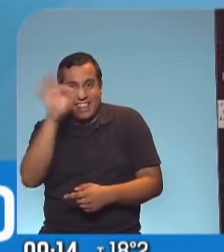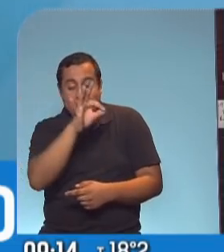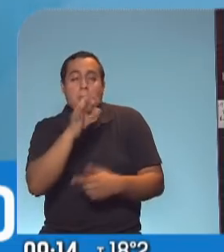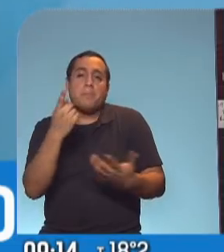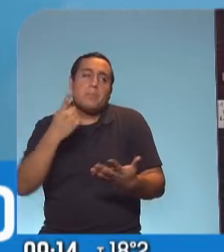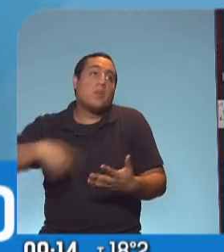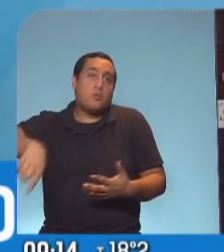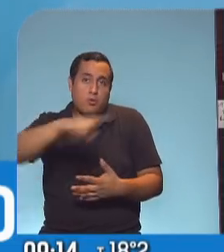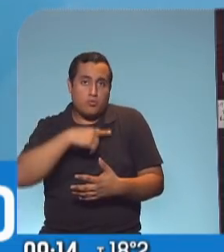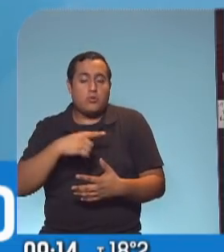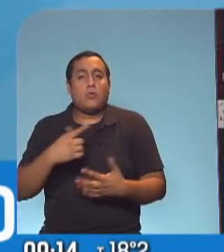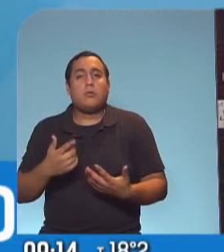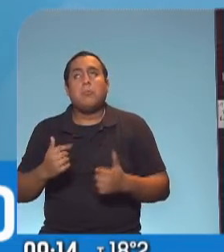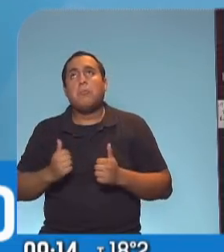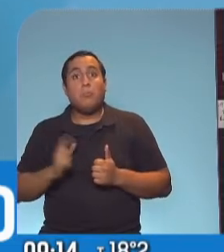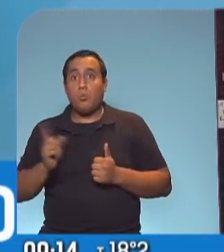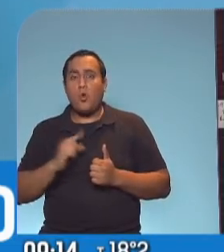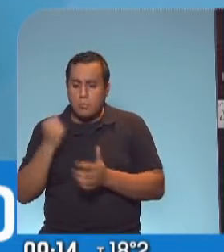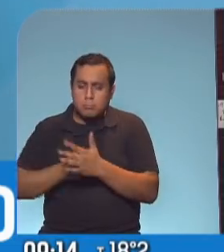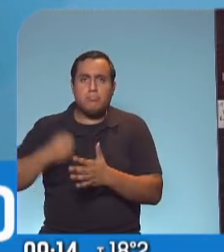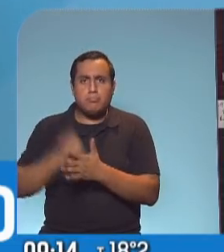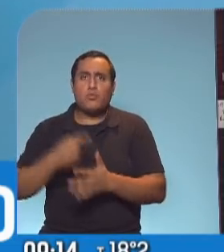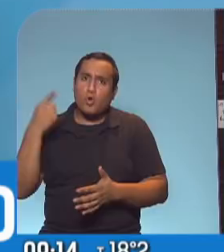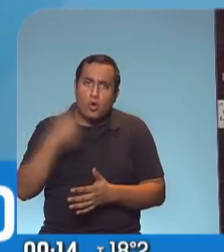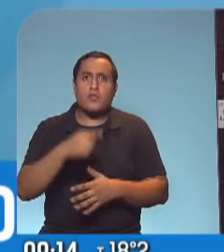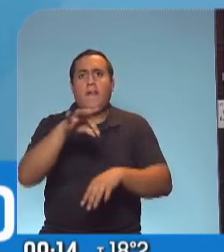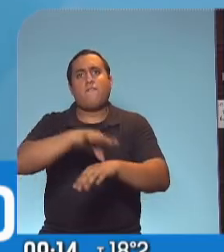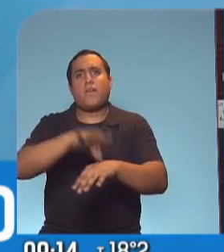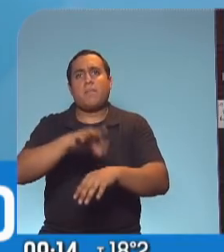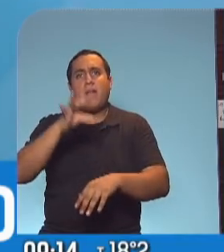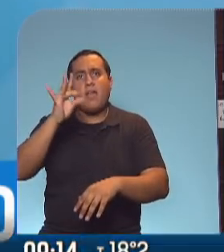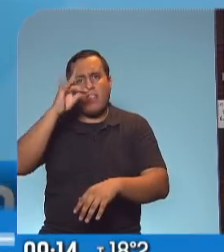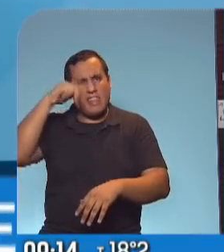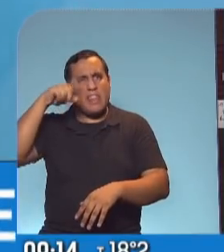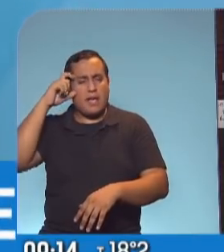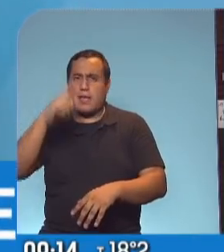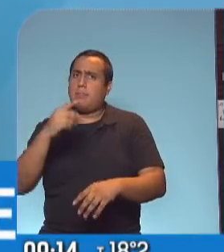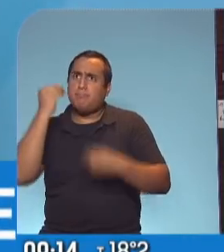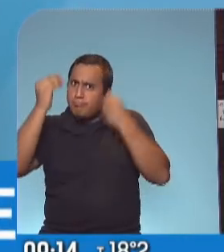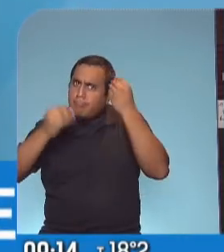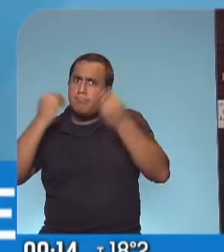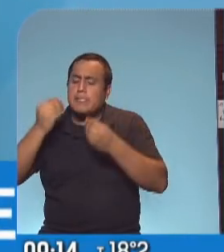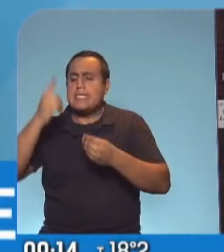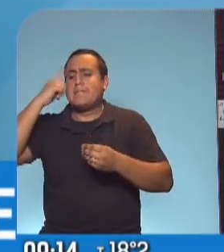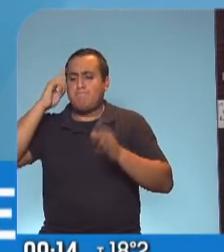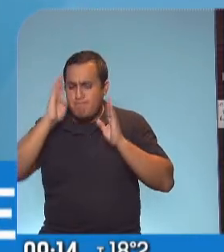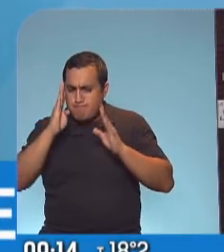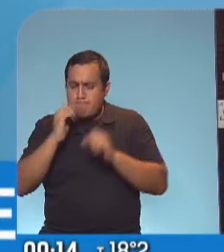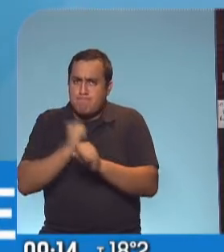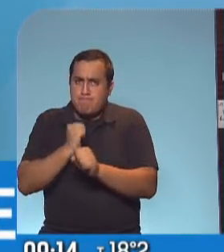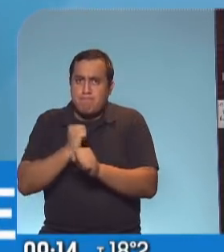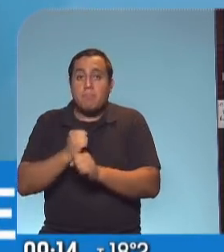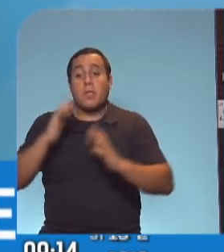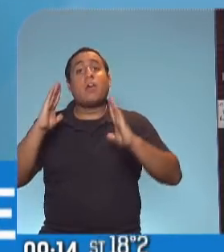ser partícipes activos de la lucha contra esta enfermedad que tanto nos preocupa y ocupa. Desde nuestros